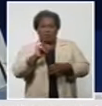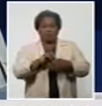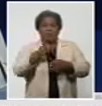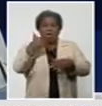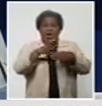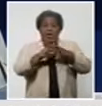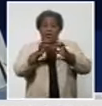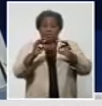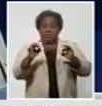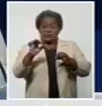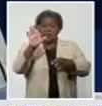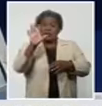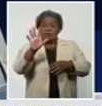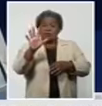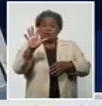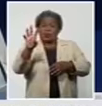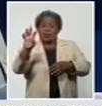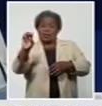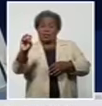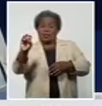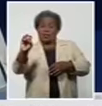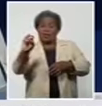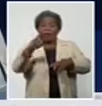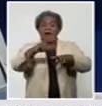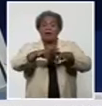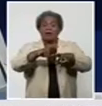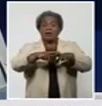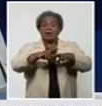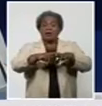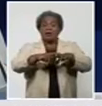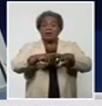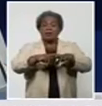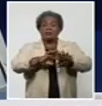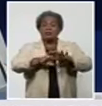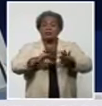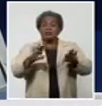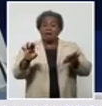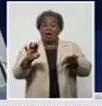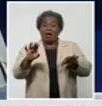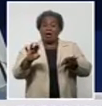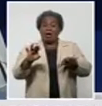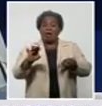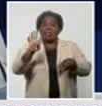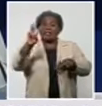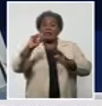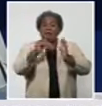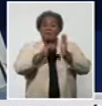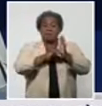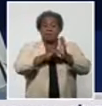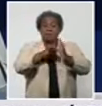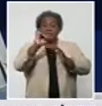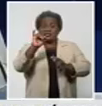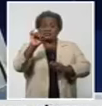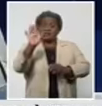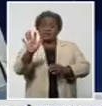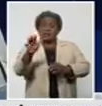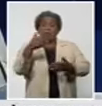Artemisa 540, La Habana ya alcanzó la cifra de más de 3.065